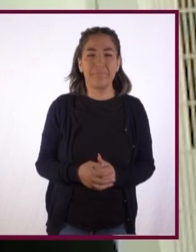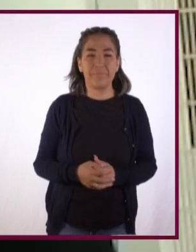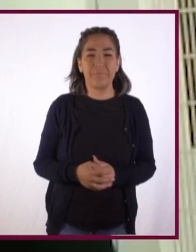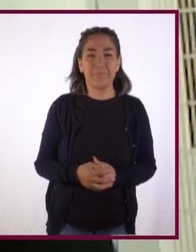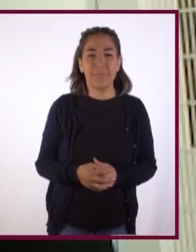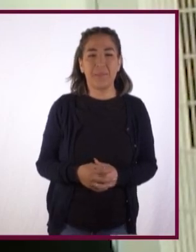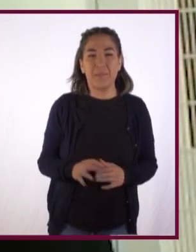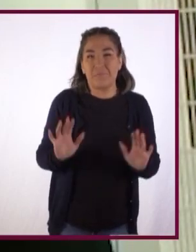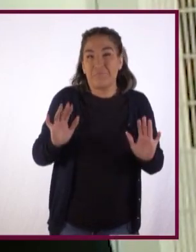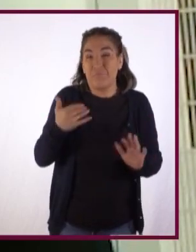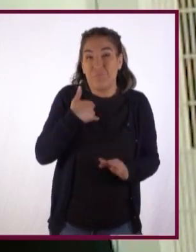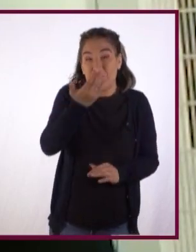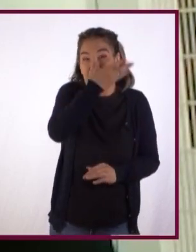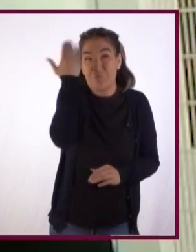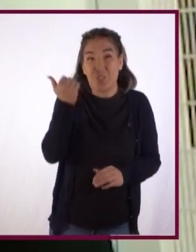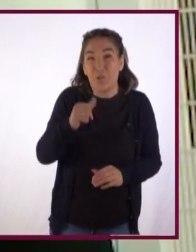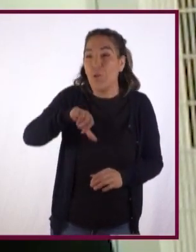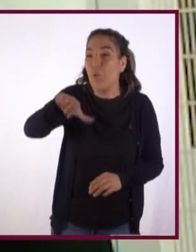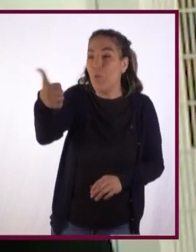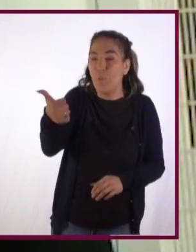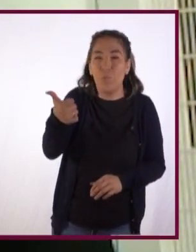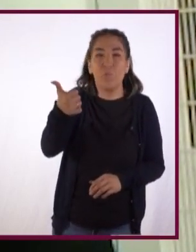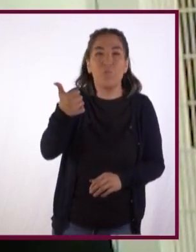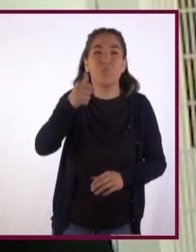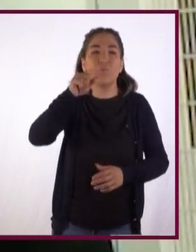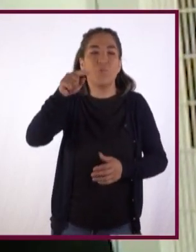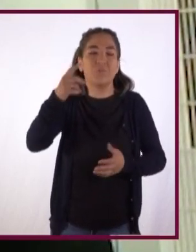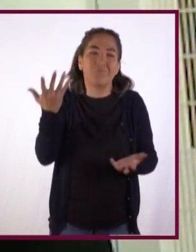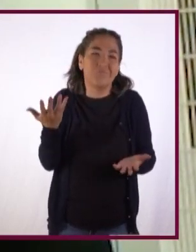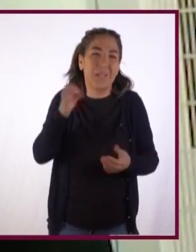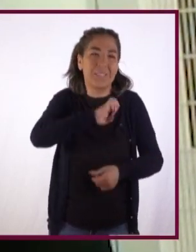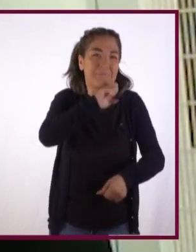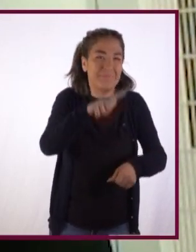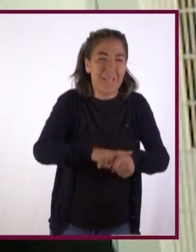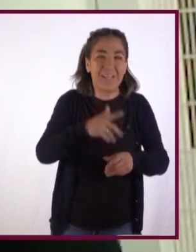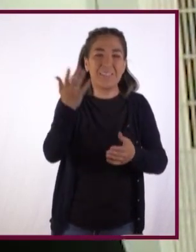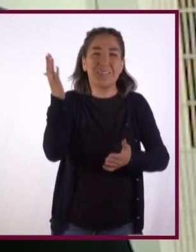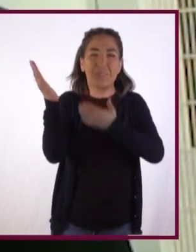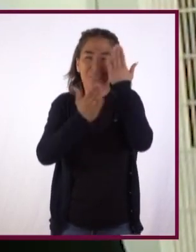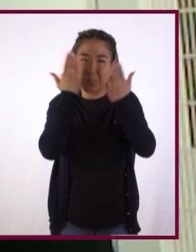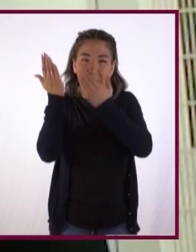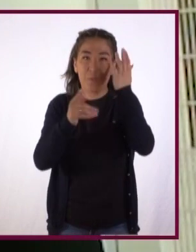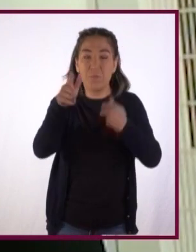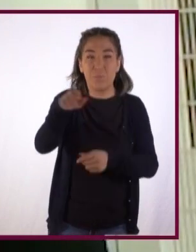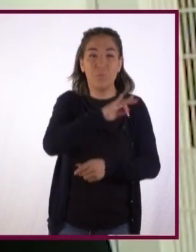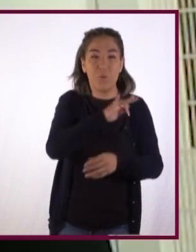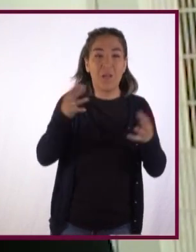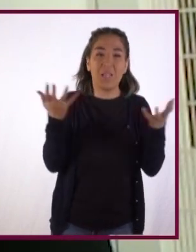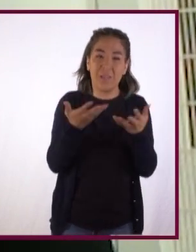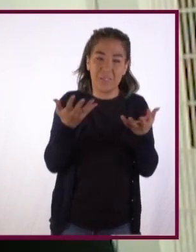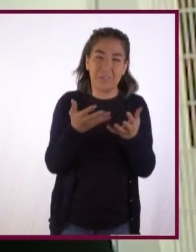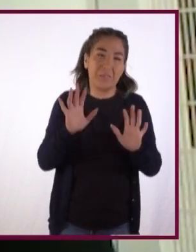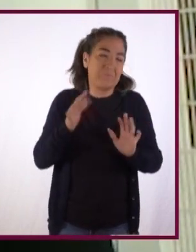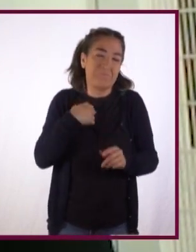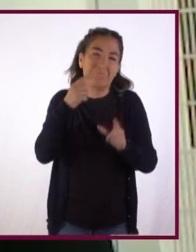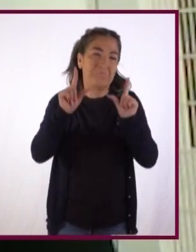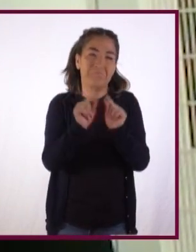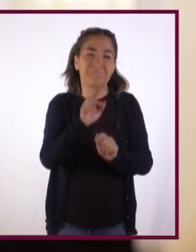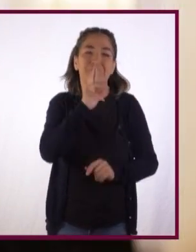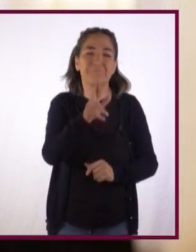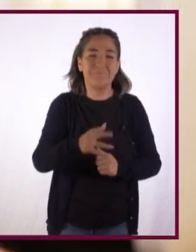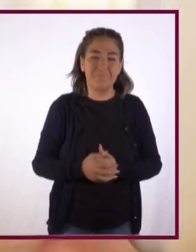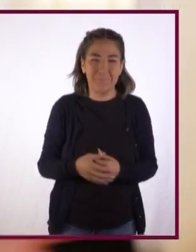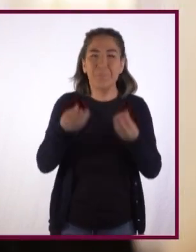No sé si en alguna otra área, en alguna otra especialización se llegue a hacer. Eso es lo que puedo